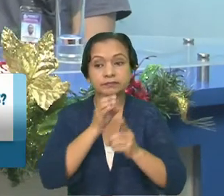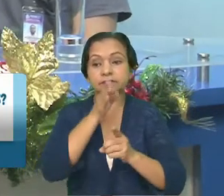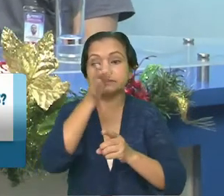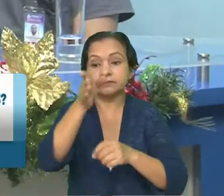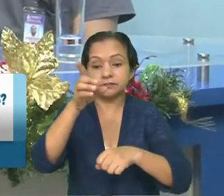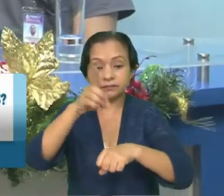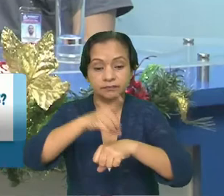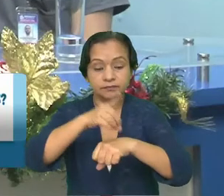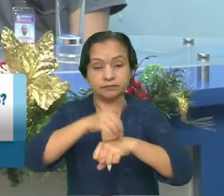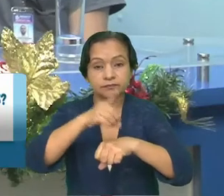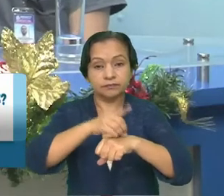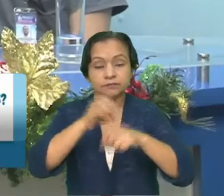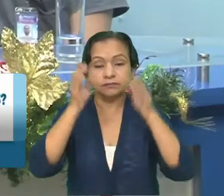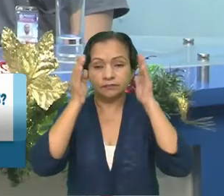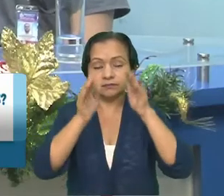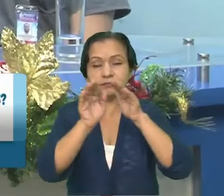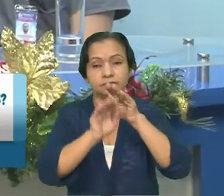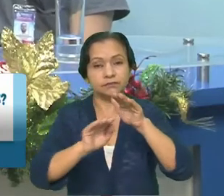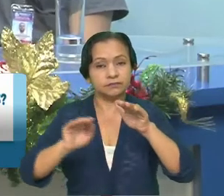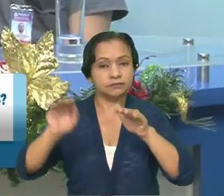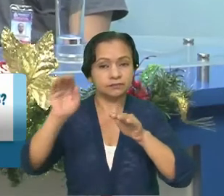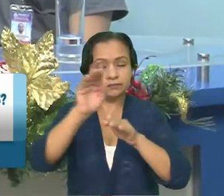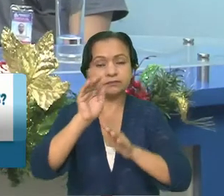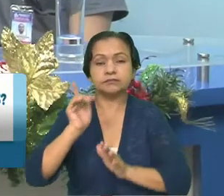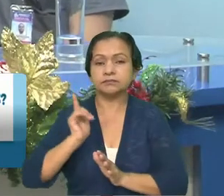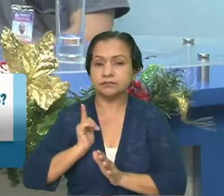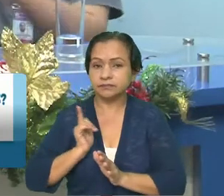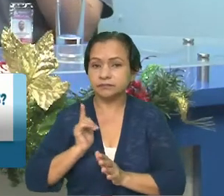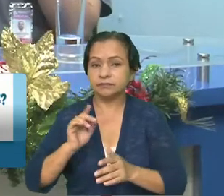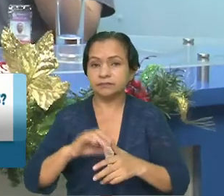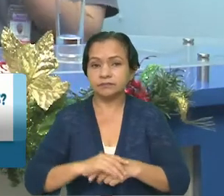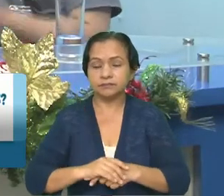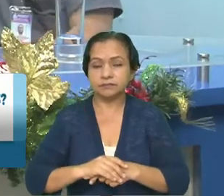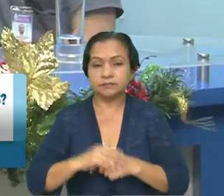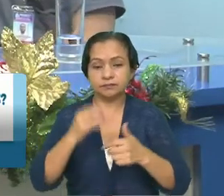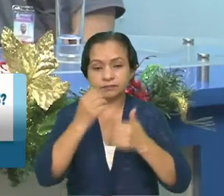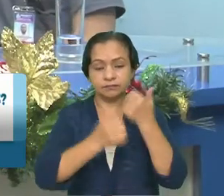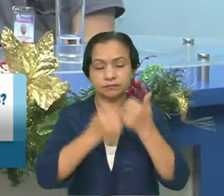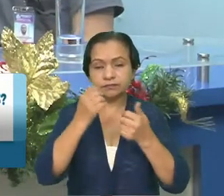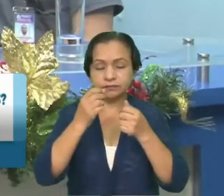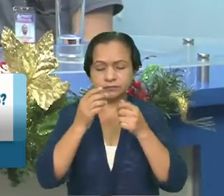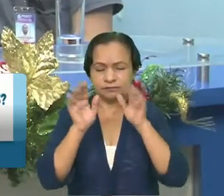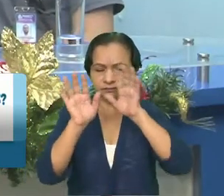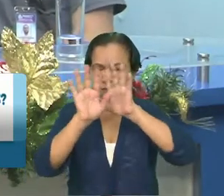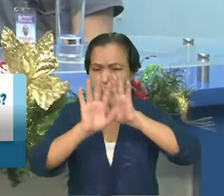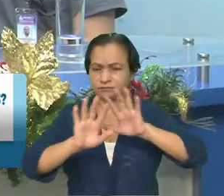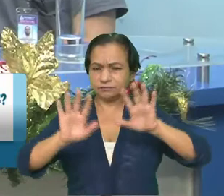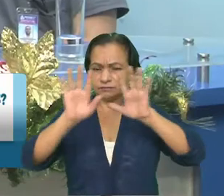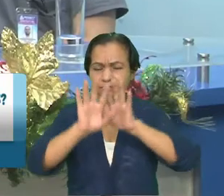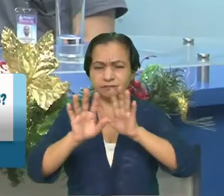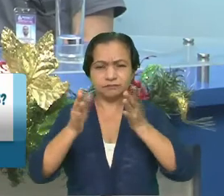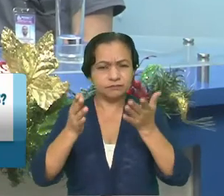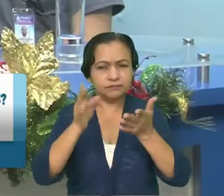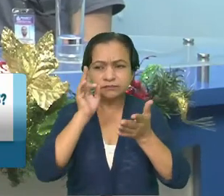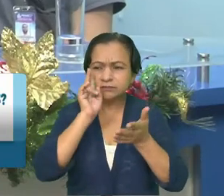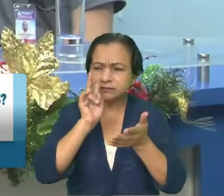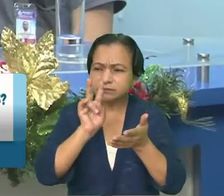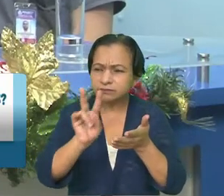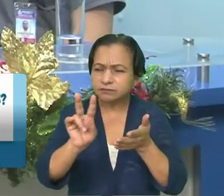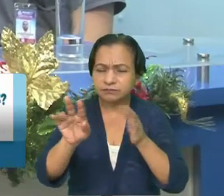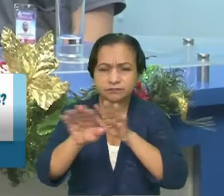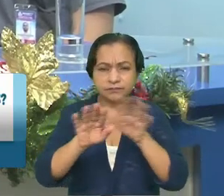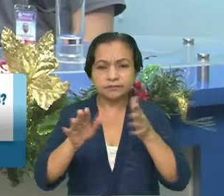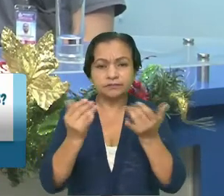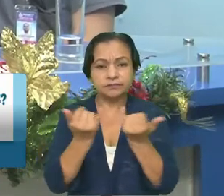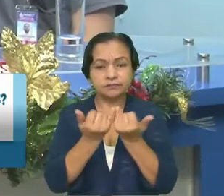médica. Dentro de los más comunes tenemos, te digo, los problemas visuales, hemos hablado de pérdida de la agudeza visual,